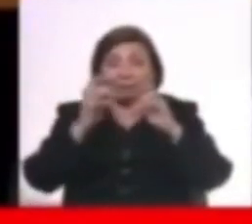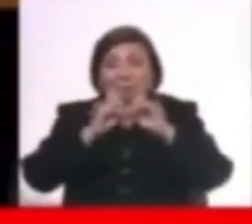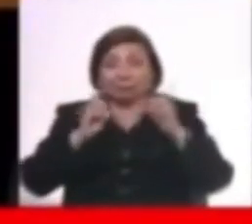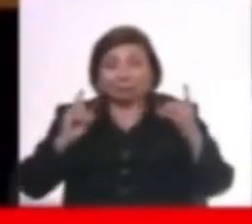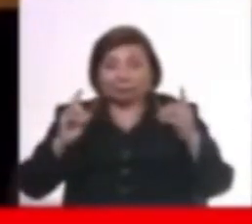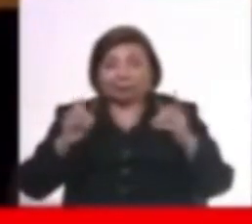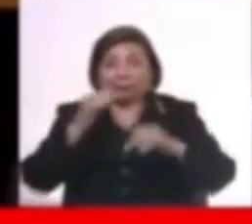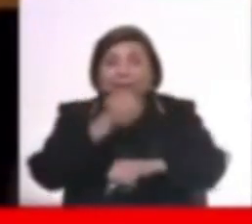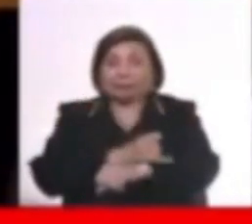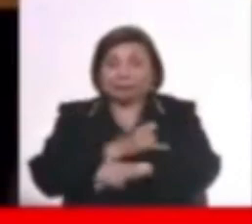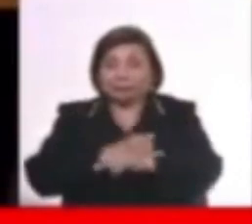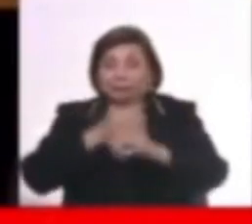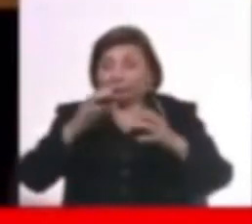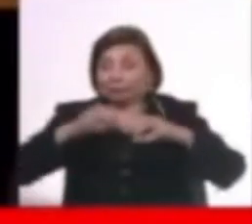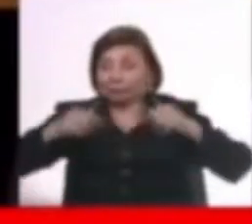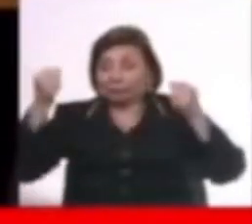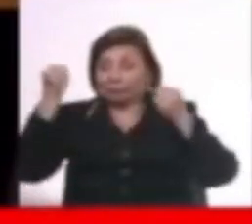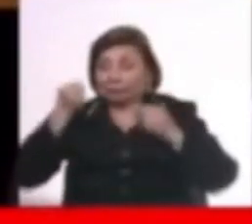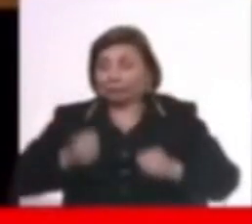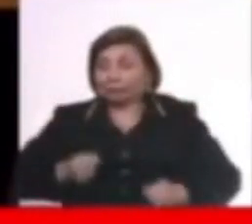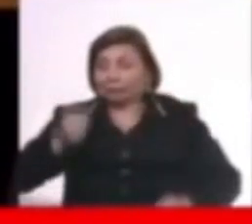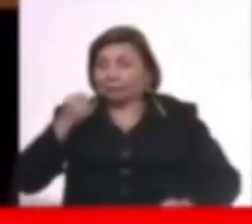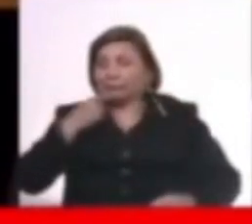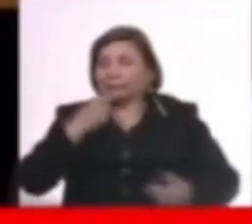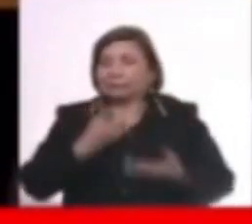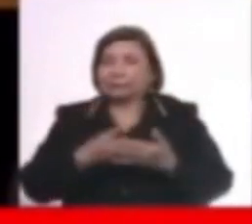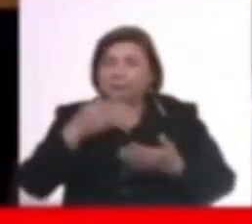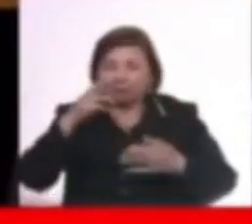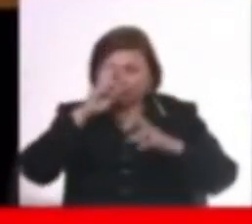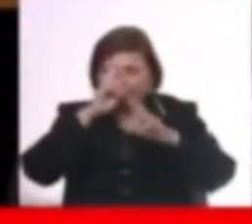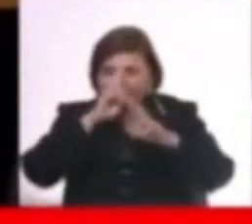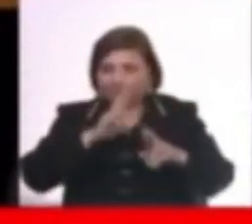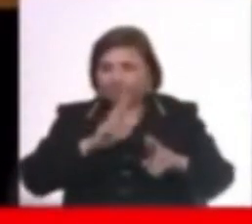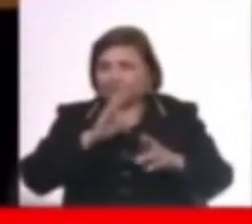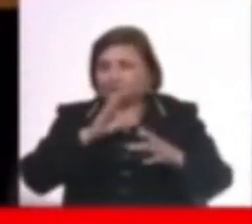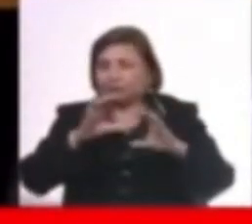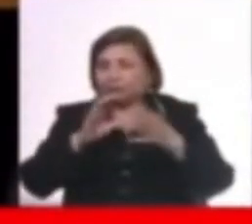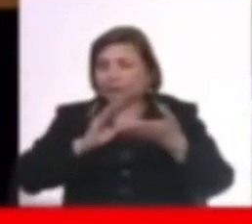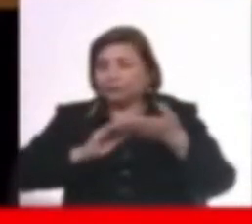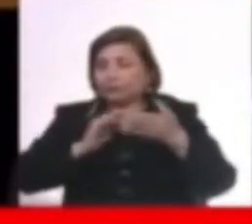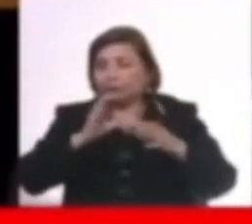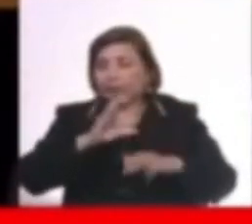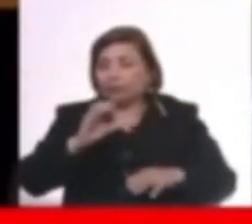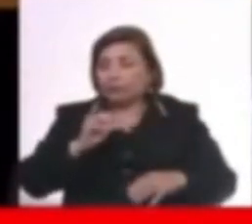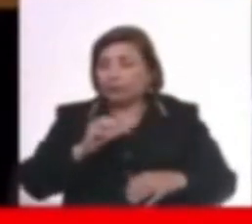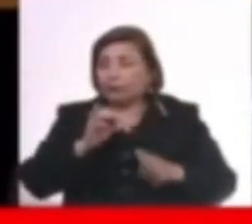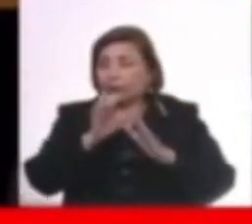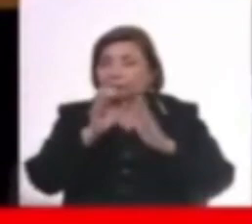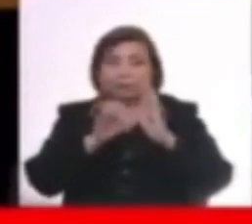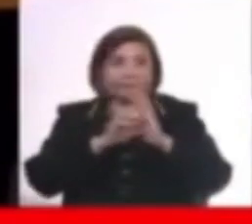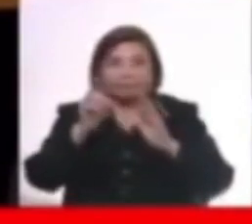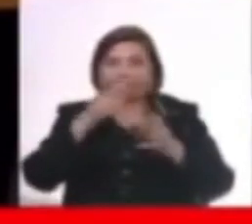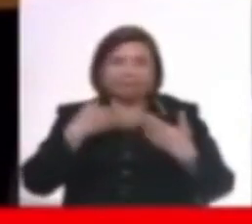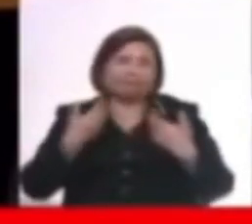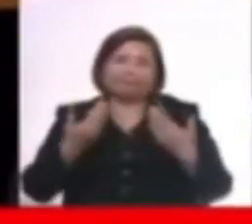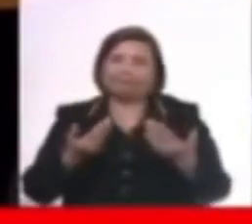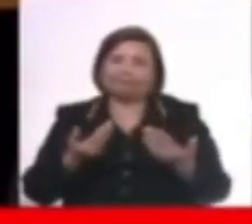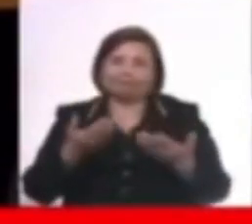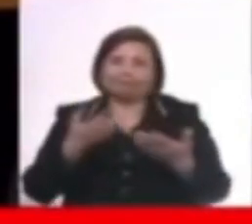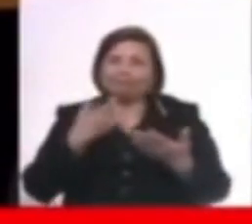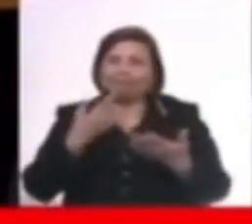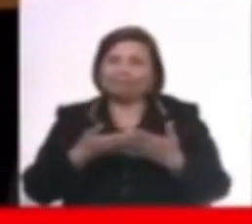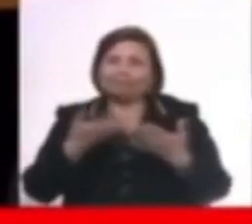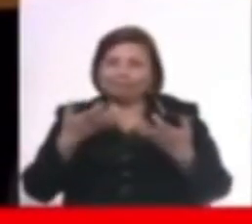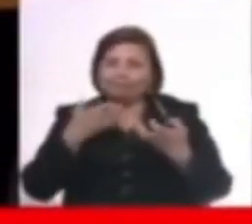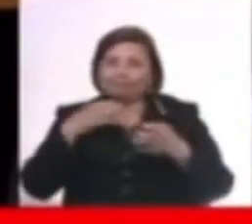instituciones división de poderes no y un respeto y restricto a la Constitución a él no le funcionó lo que